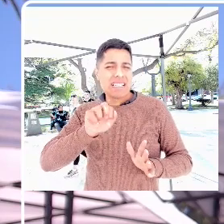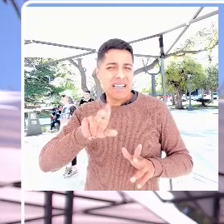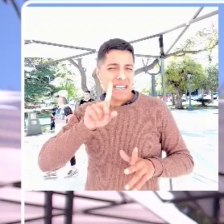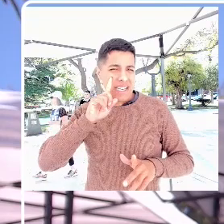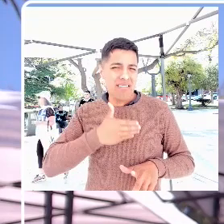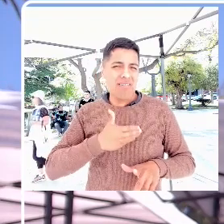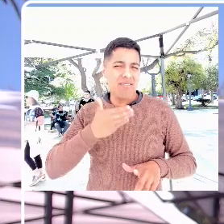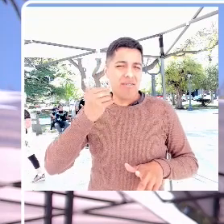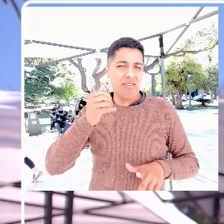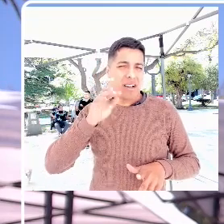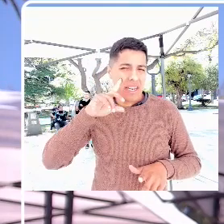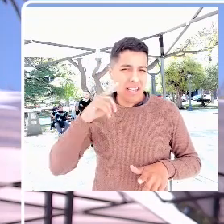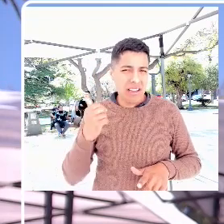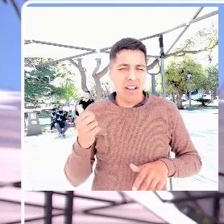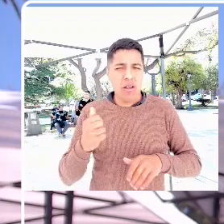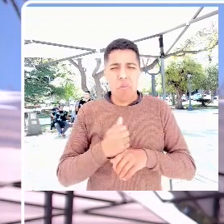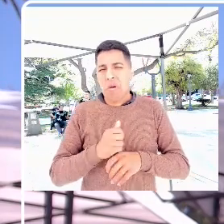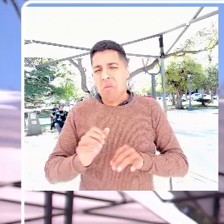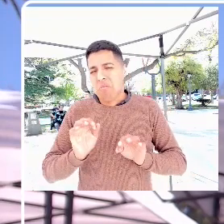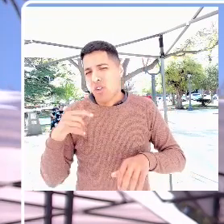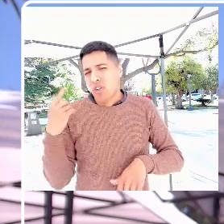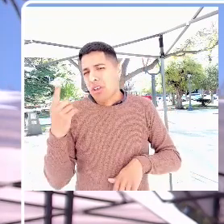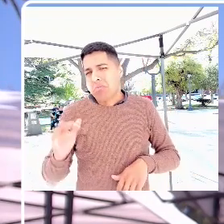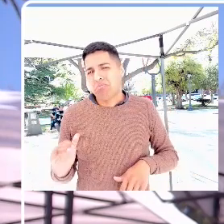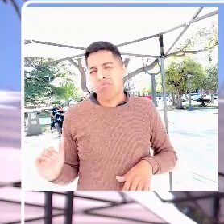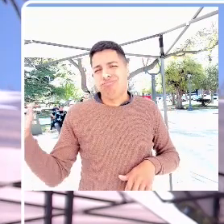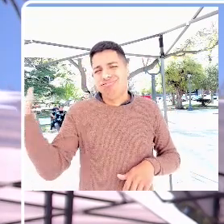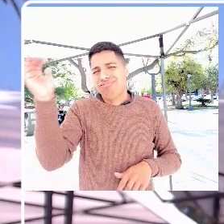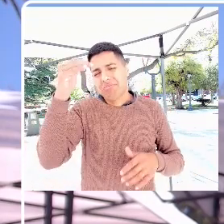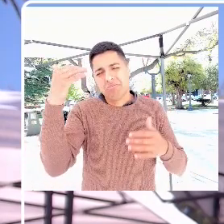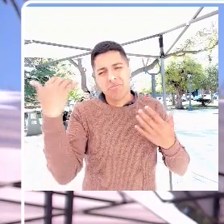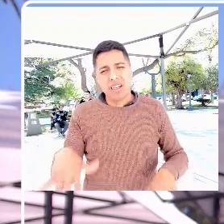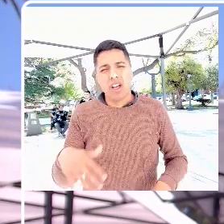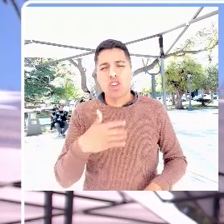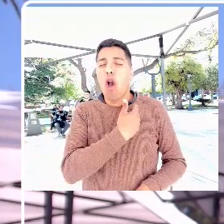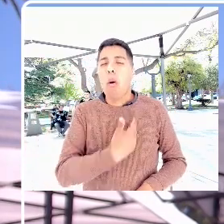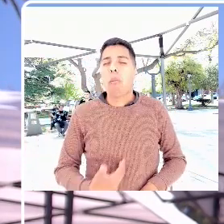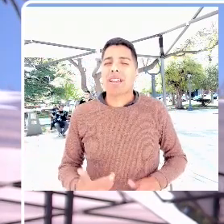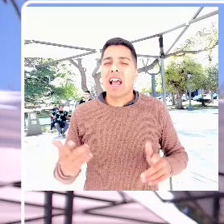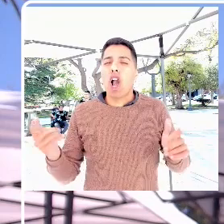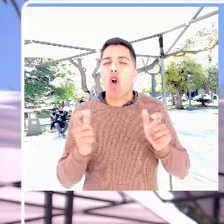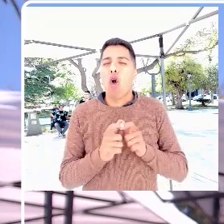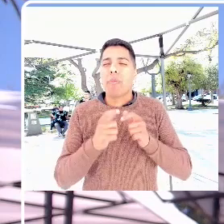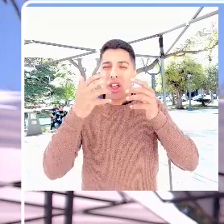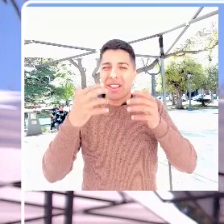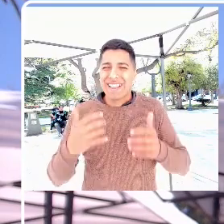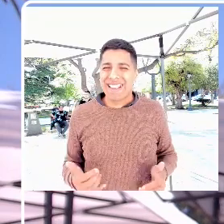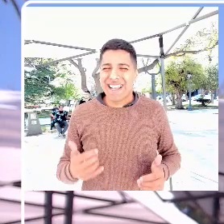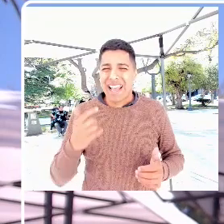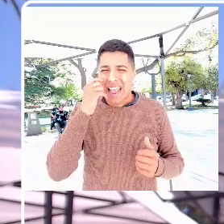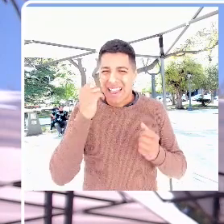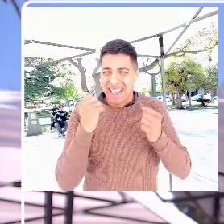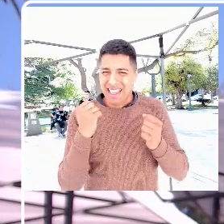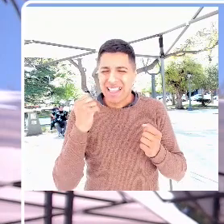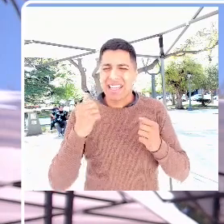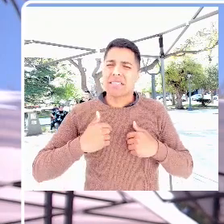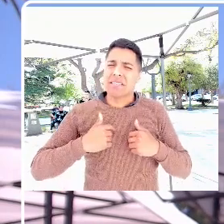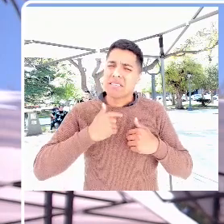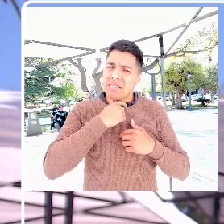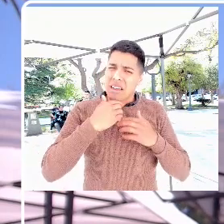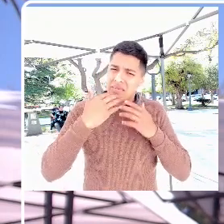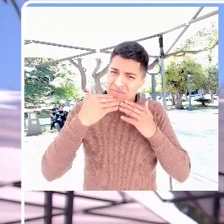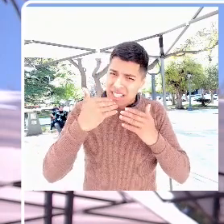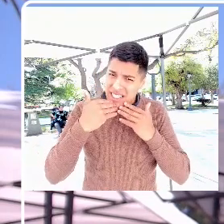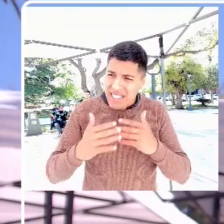está en este Consejo Deliberante. Así que, por mi parte, como Presidenta de la Comisión de Hacienda, agradezco lo que han manifestado